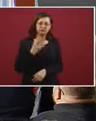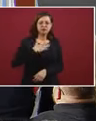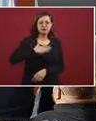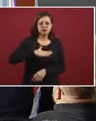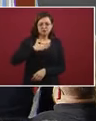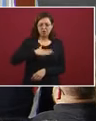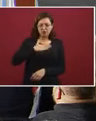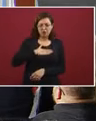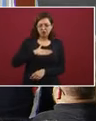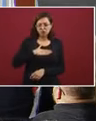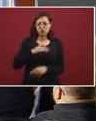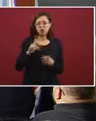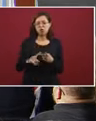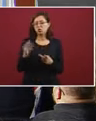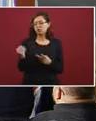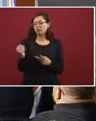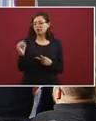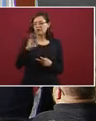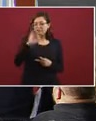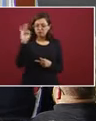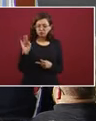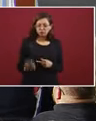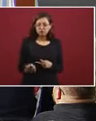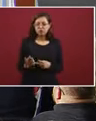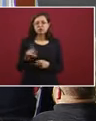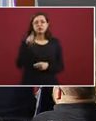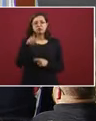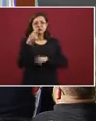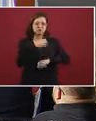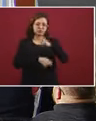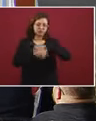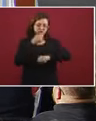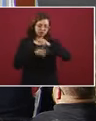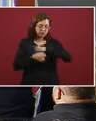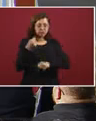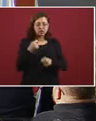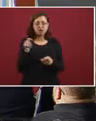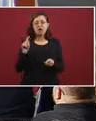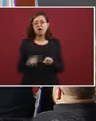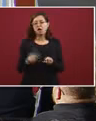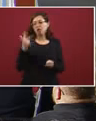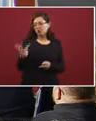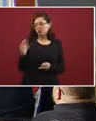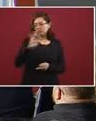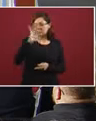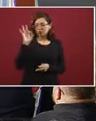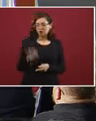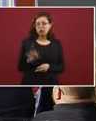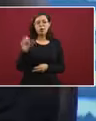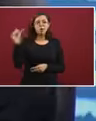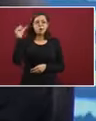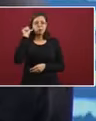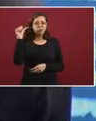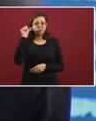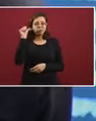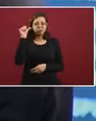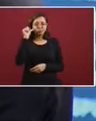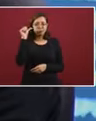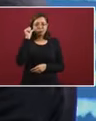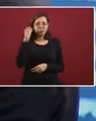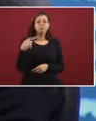baños, 9% dijo que la tienda de conveniencia, el 8% el inflado de llantas. Pero como el baño es